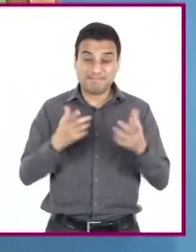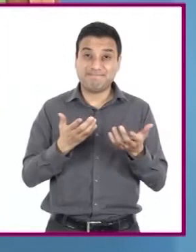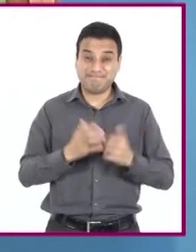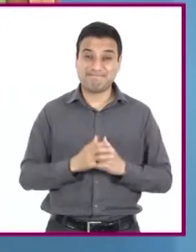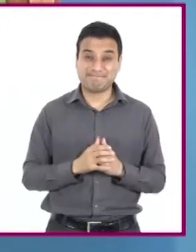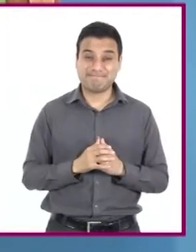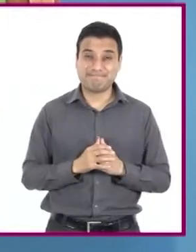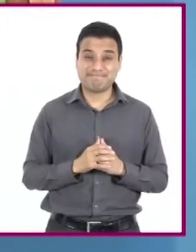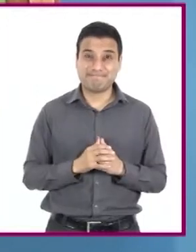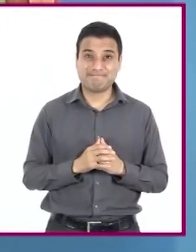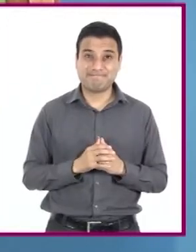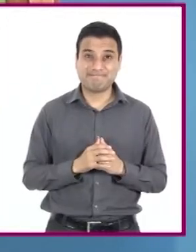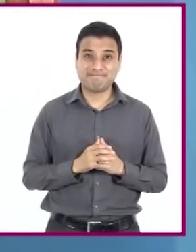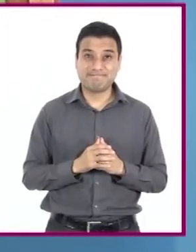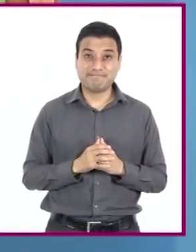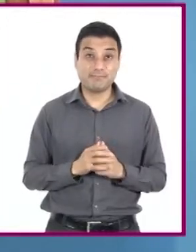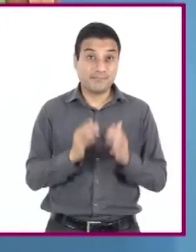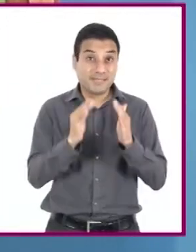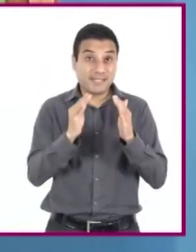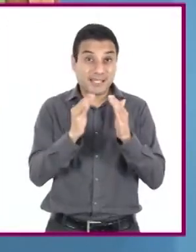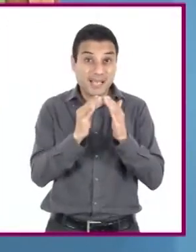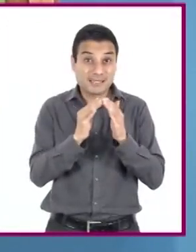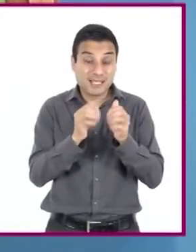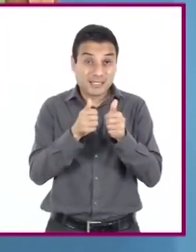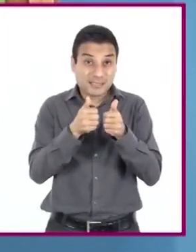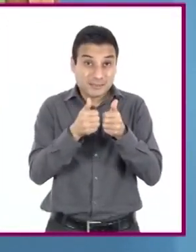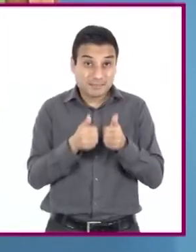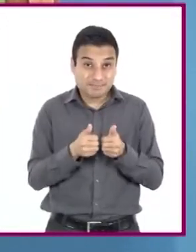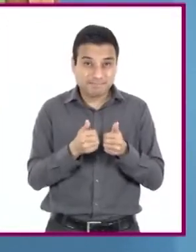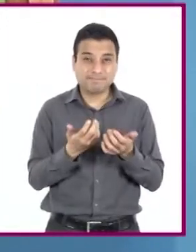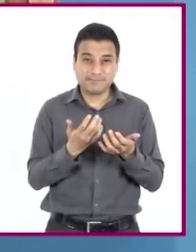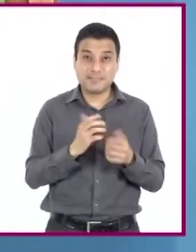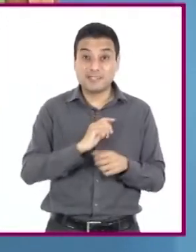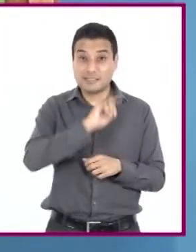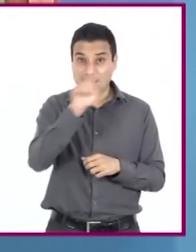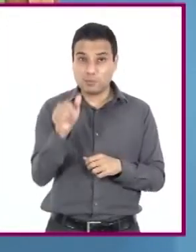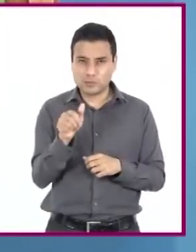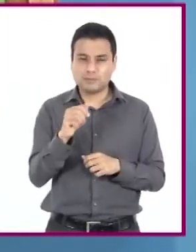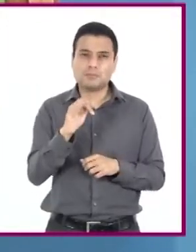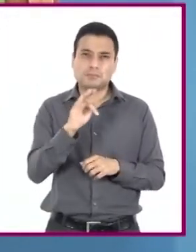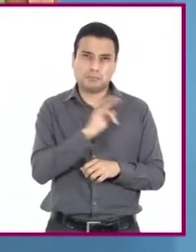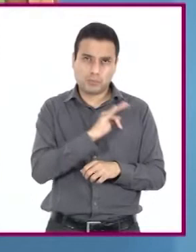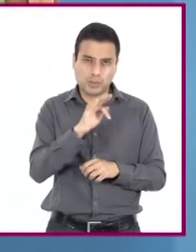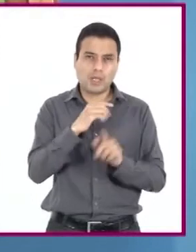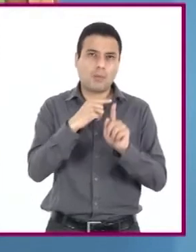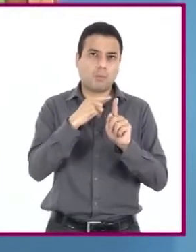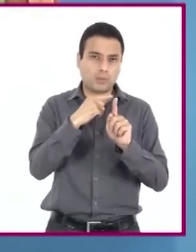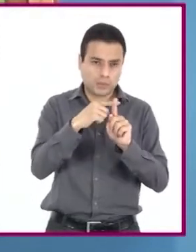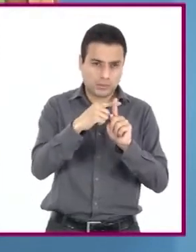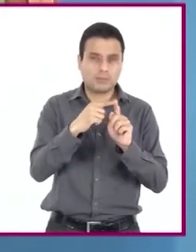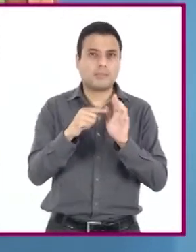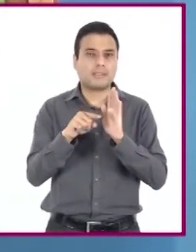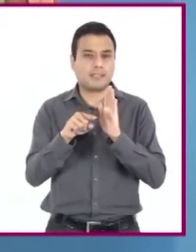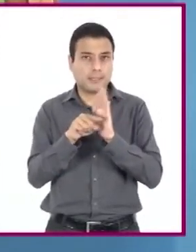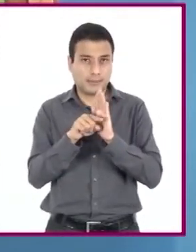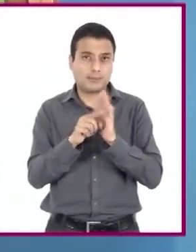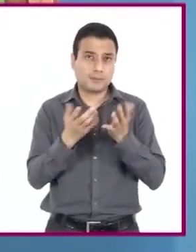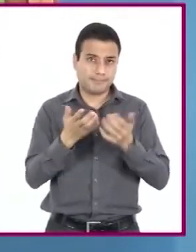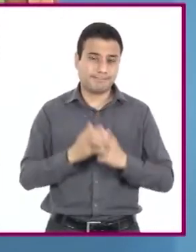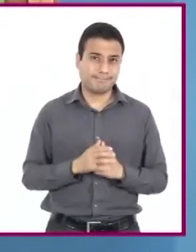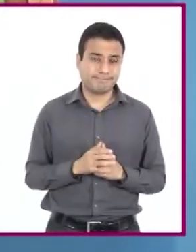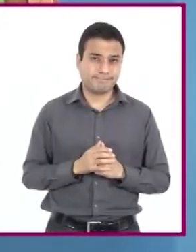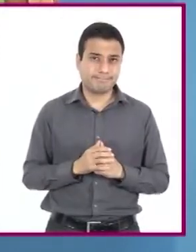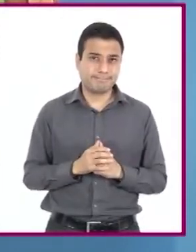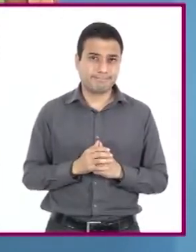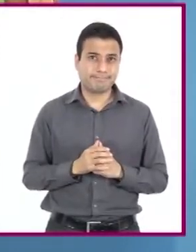Las condiciones de confinamiento pueden develar lo positivo y lo negativo de los seres humanos.